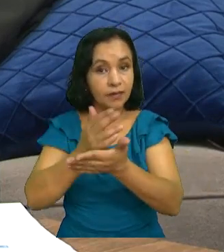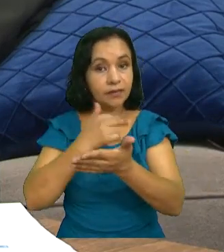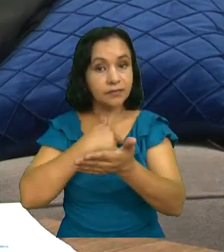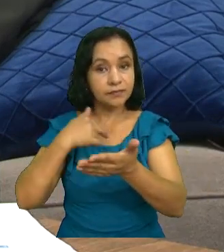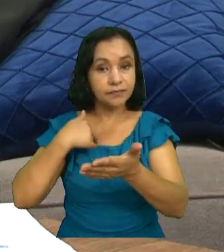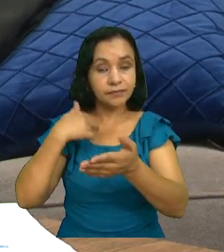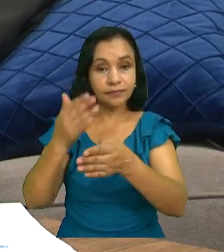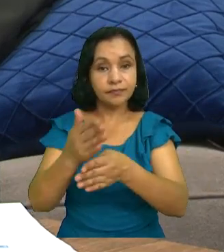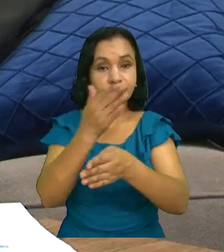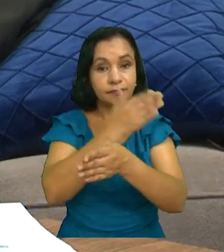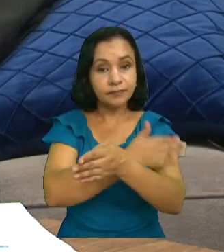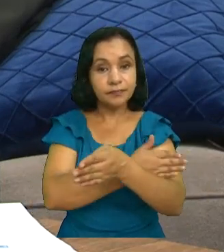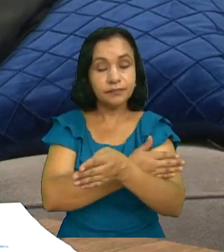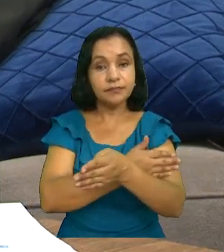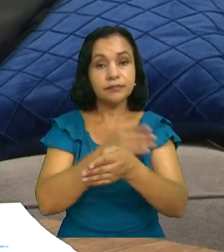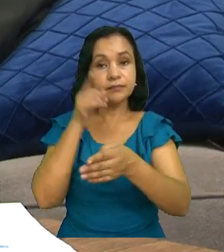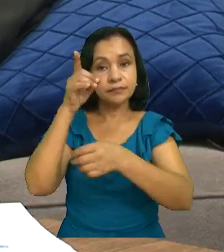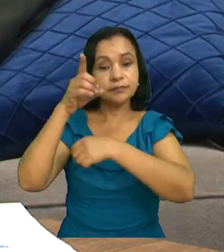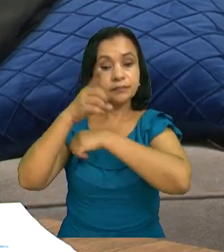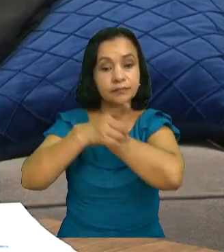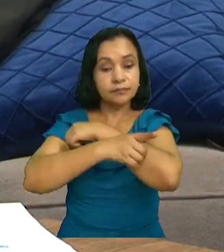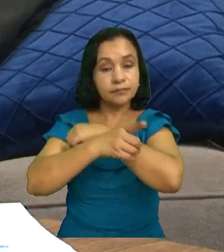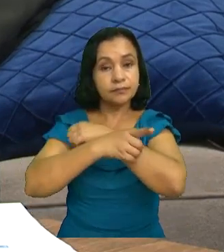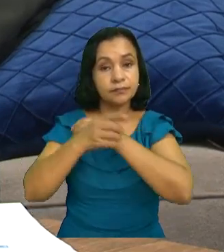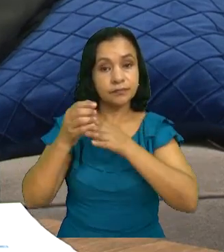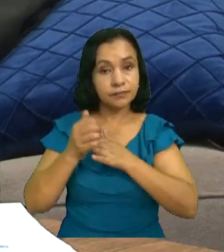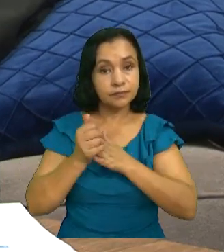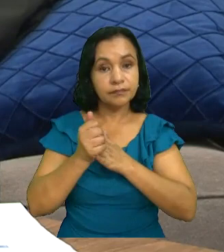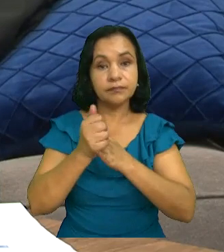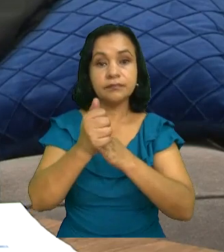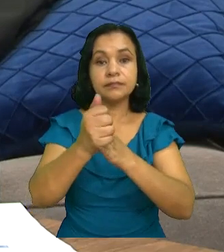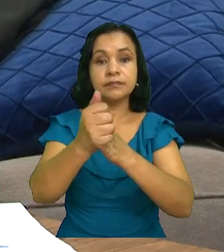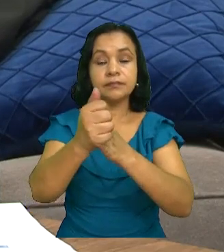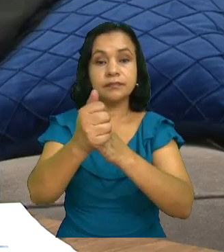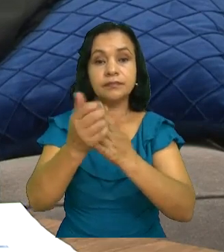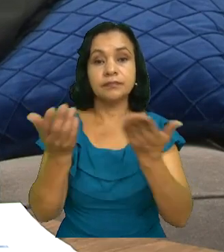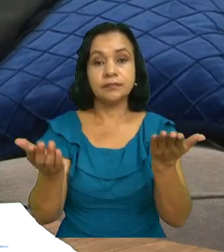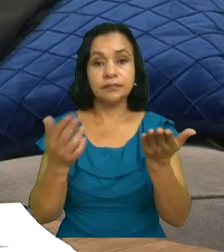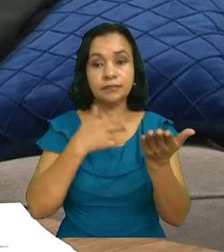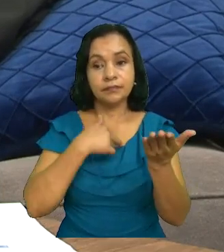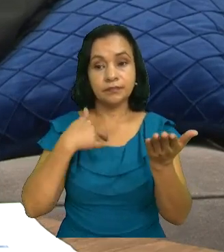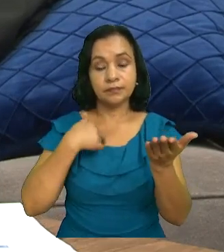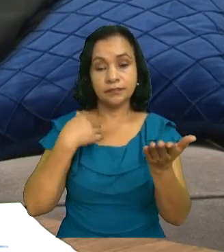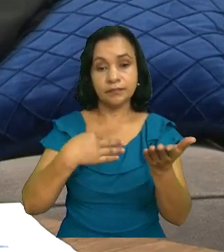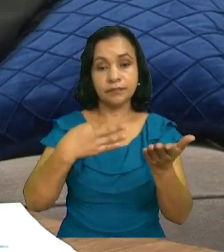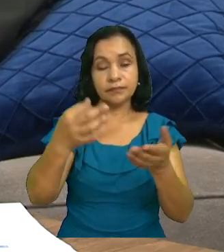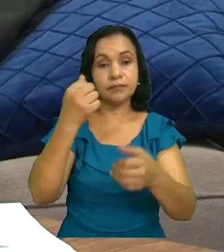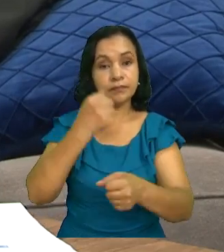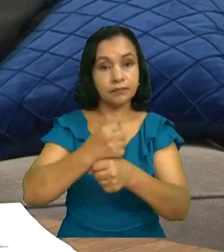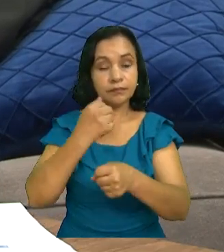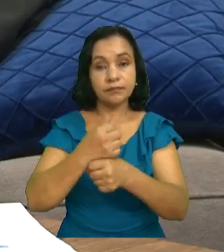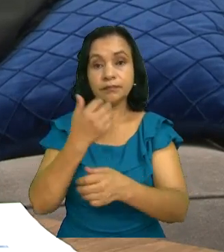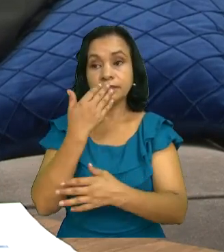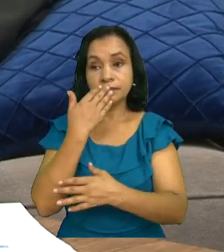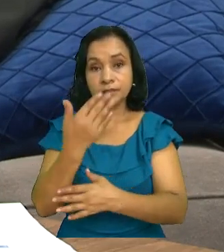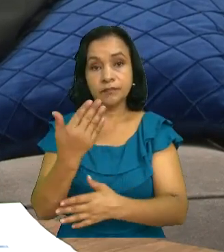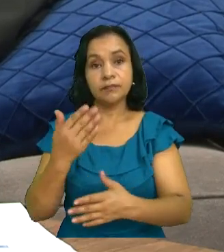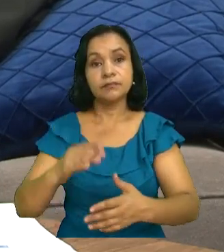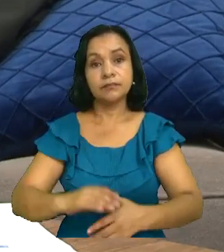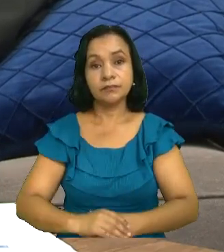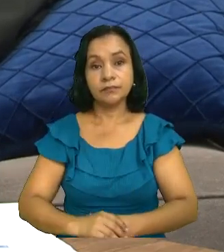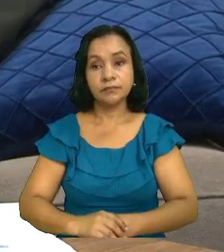conducido por nuestro presidente Daniel, ¿verdad?, que nos lleven a un efecto estratégico concreto, claro,